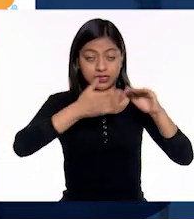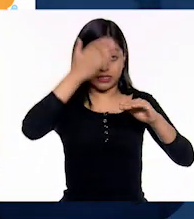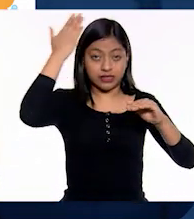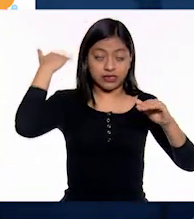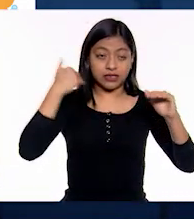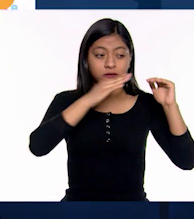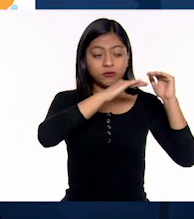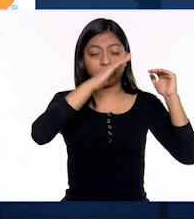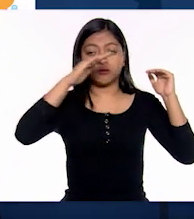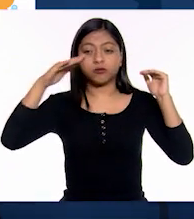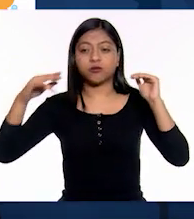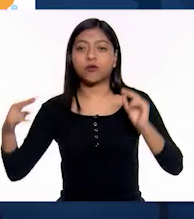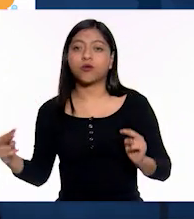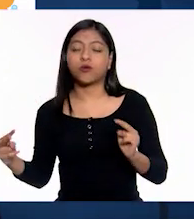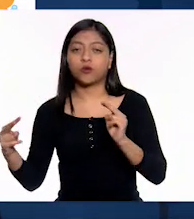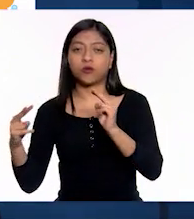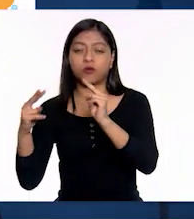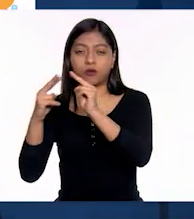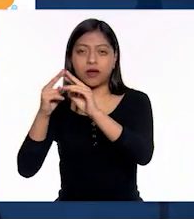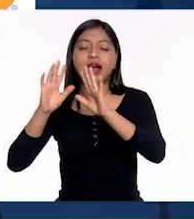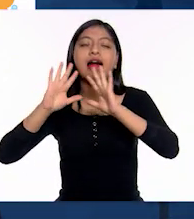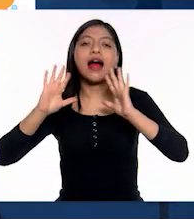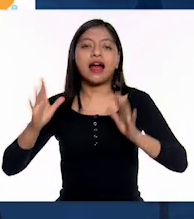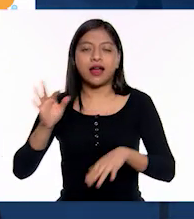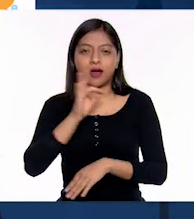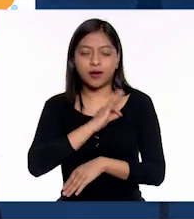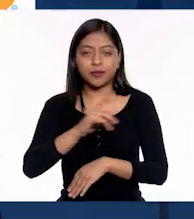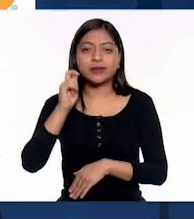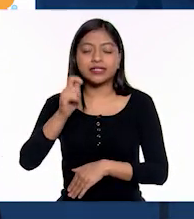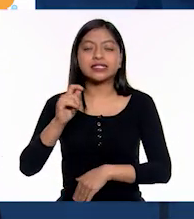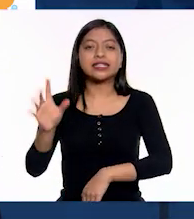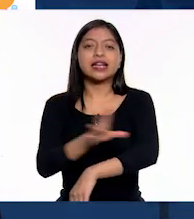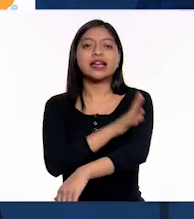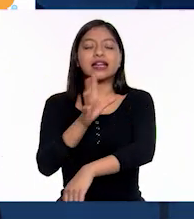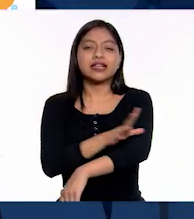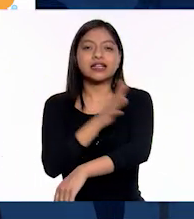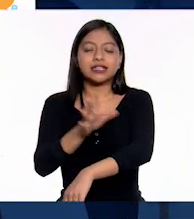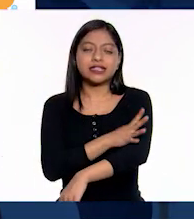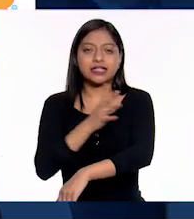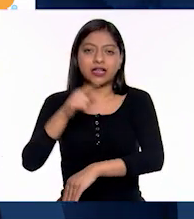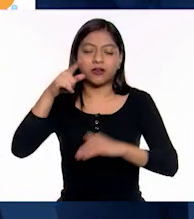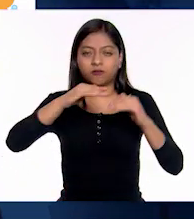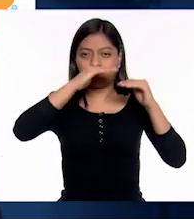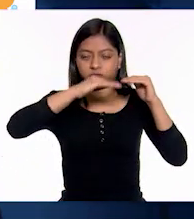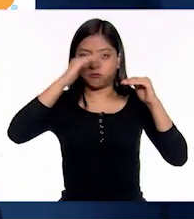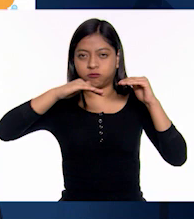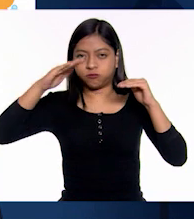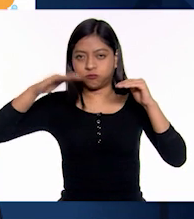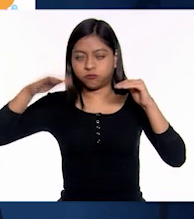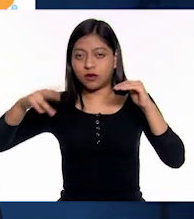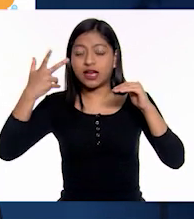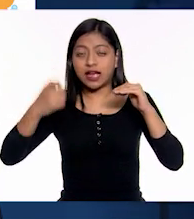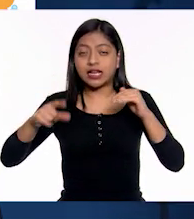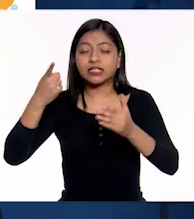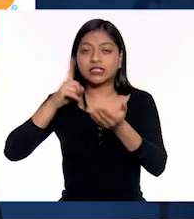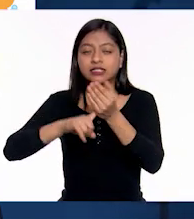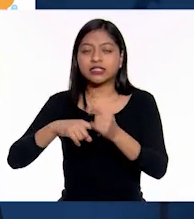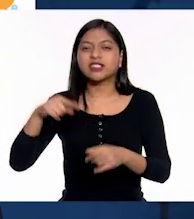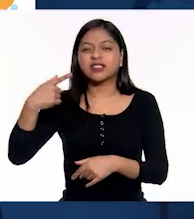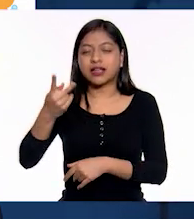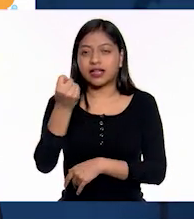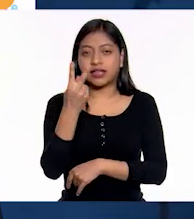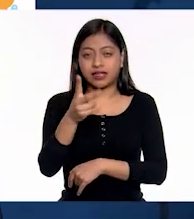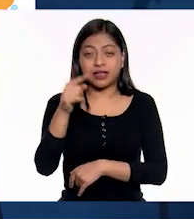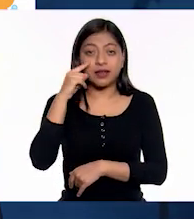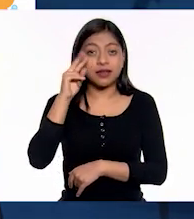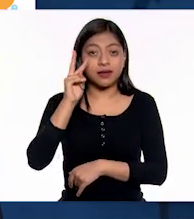la antena pondrán a oscilar cargas eléctricas dentro de ella. A través de los circuitos electrónicos del